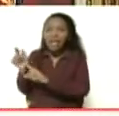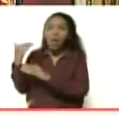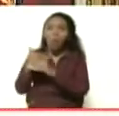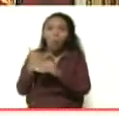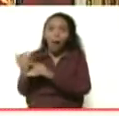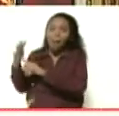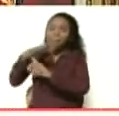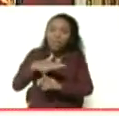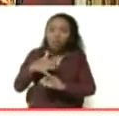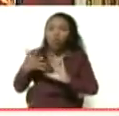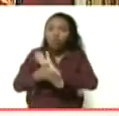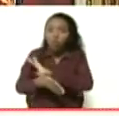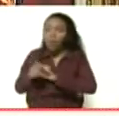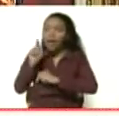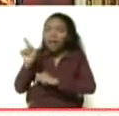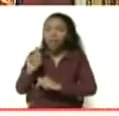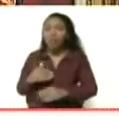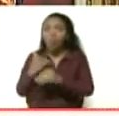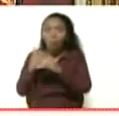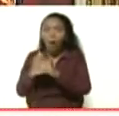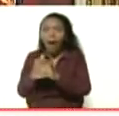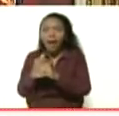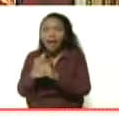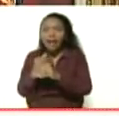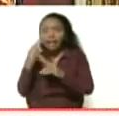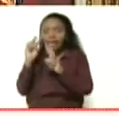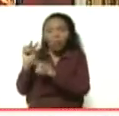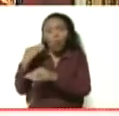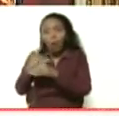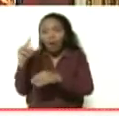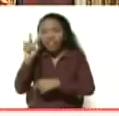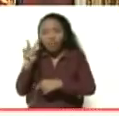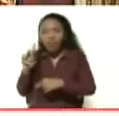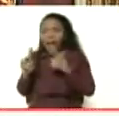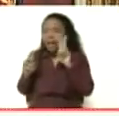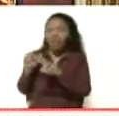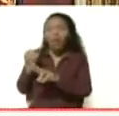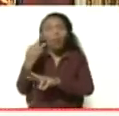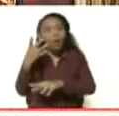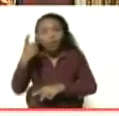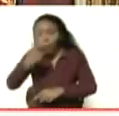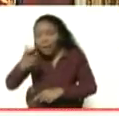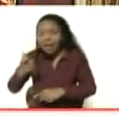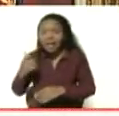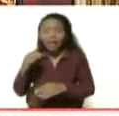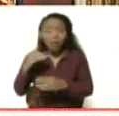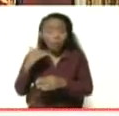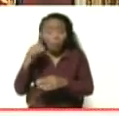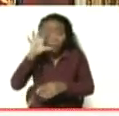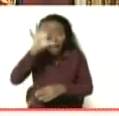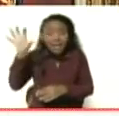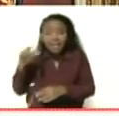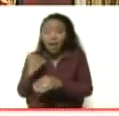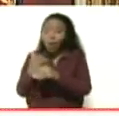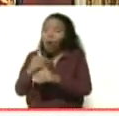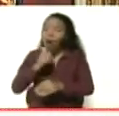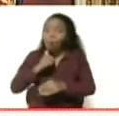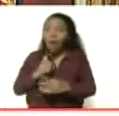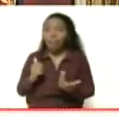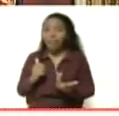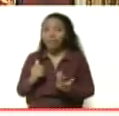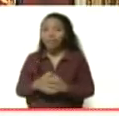que hemos sido sometidos. Hay que ver cuántos. Nosotros, afortunadamente, con el favor de